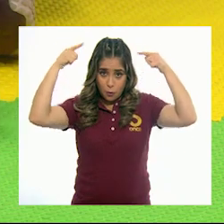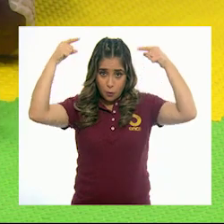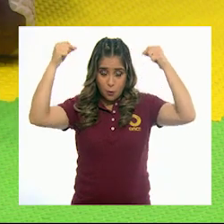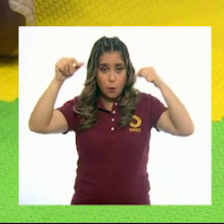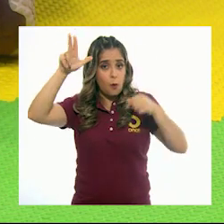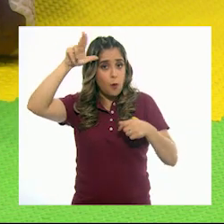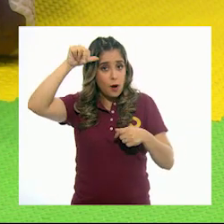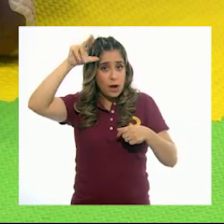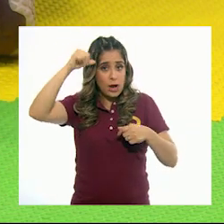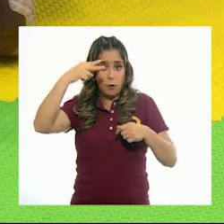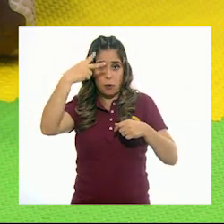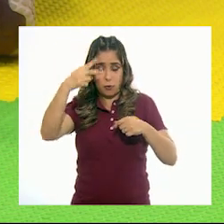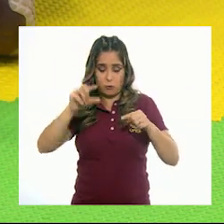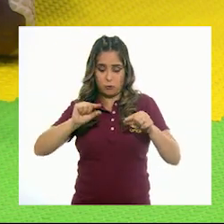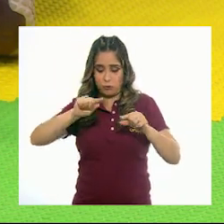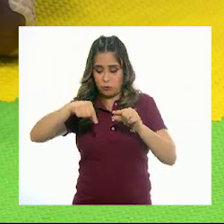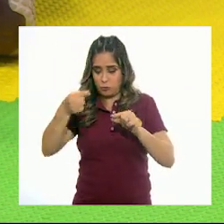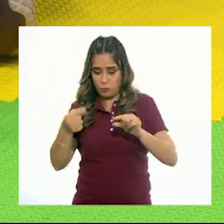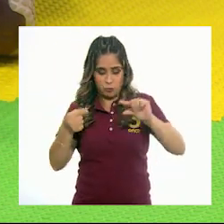dos orejas de conejo.